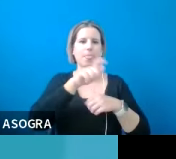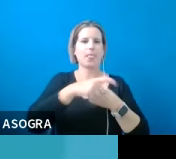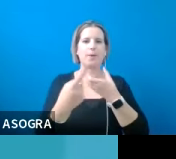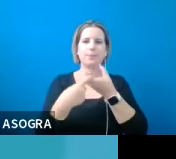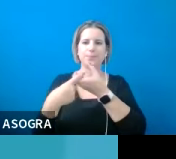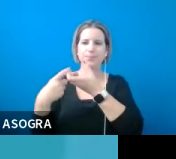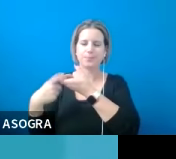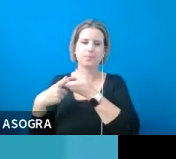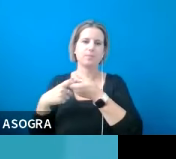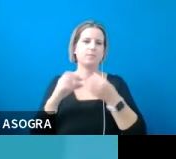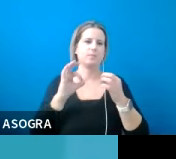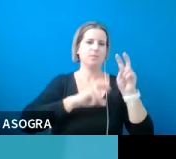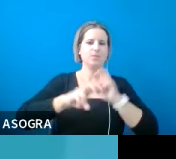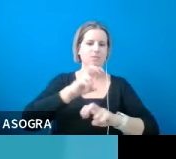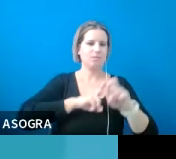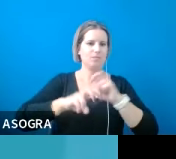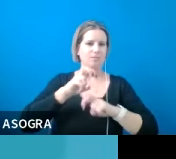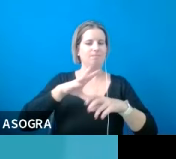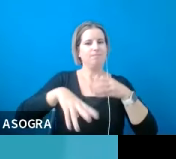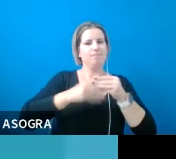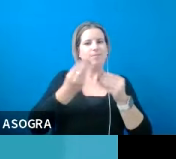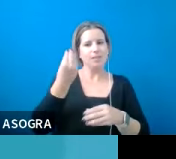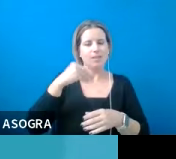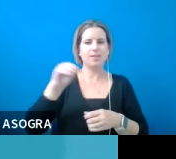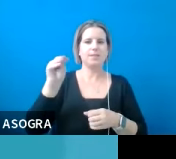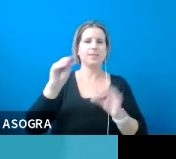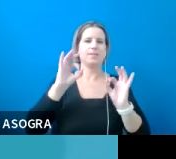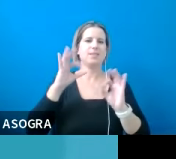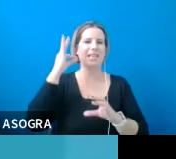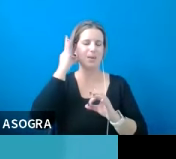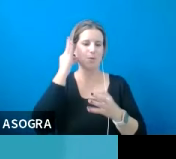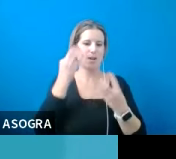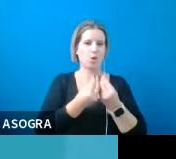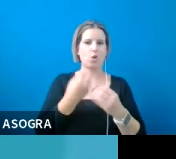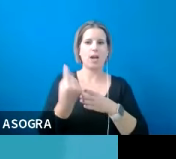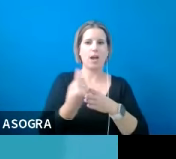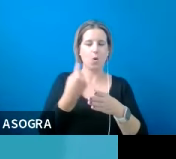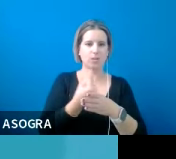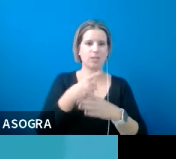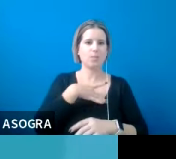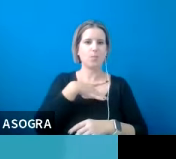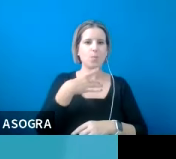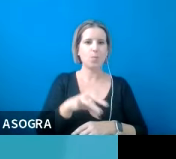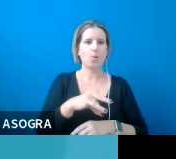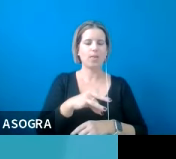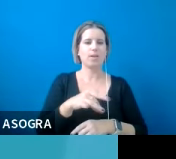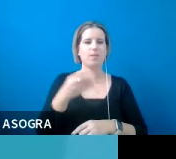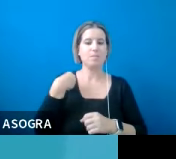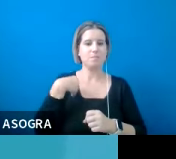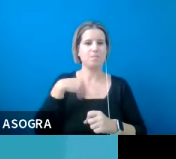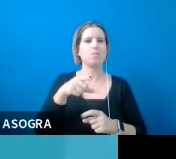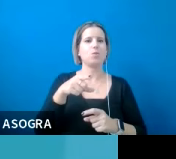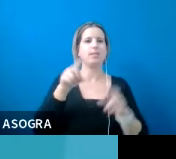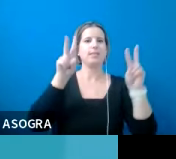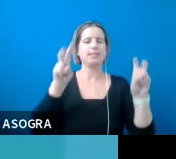buscar precisamente la complementariedad de los relatos de las mujeres con autismo para poder abordar este fenómeno